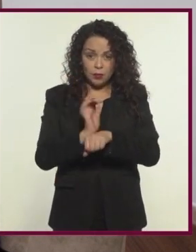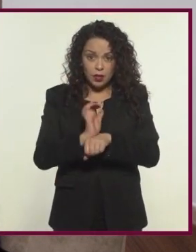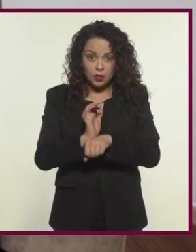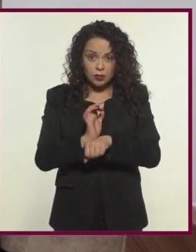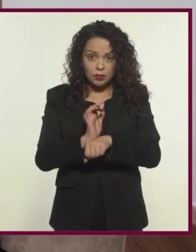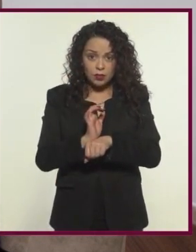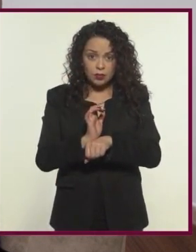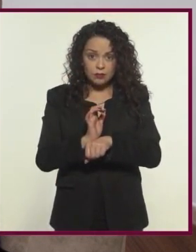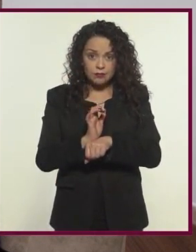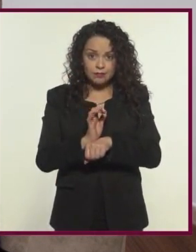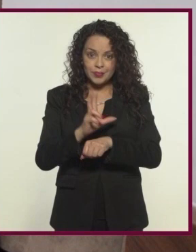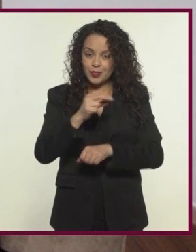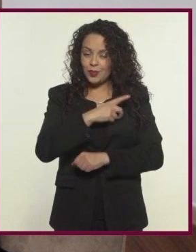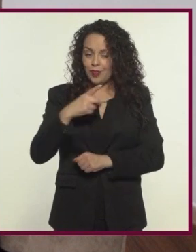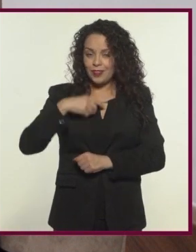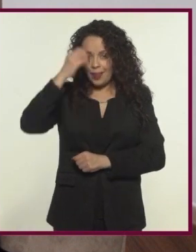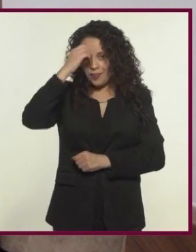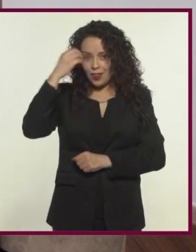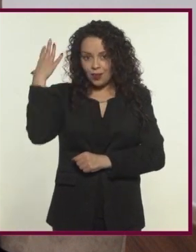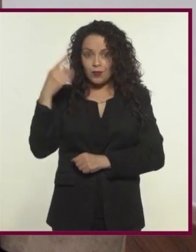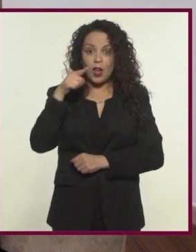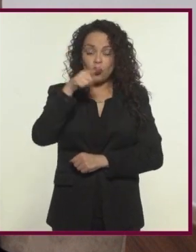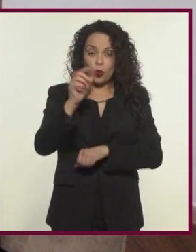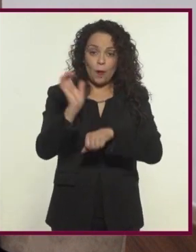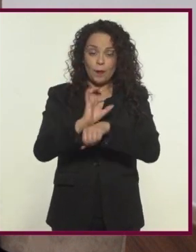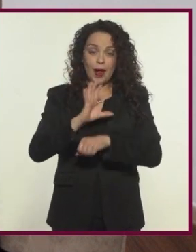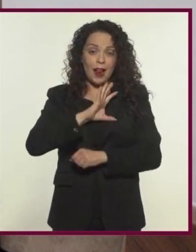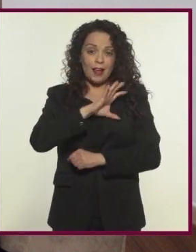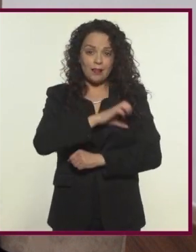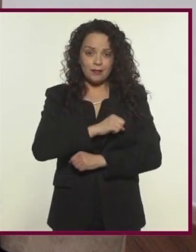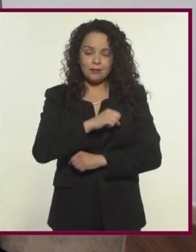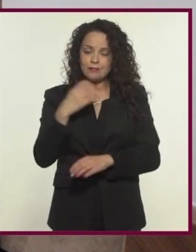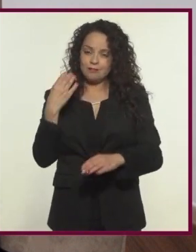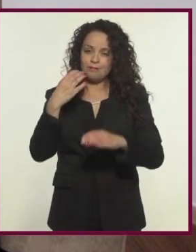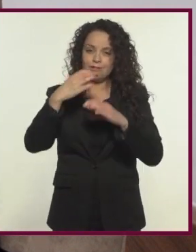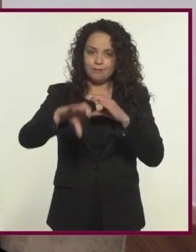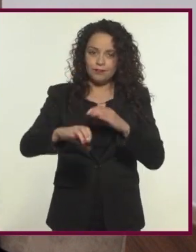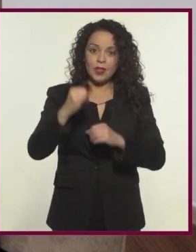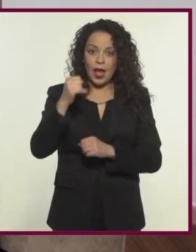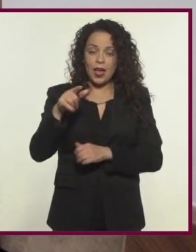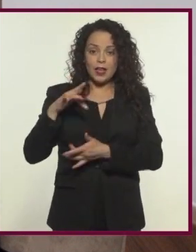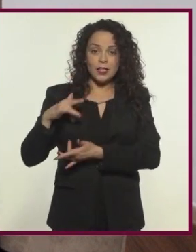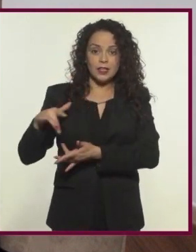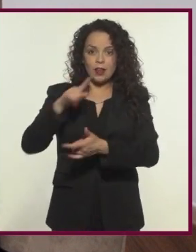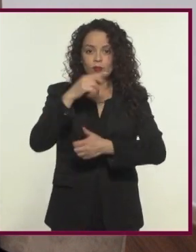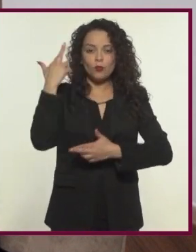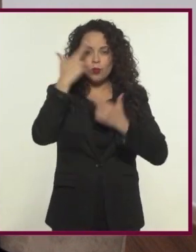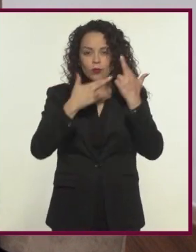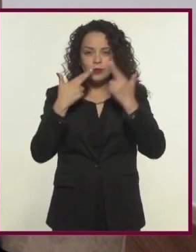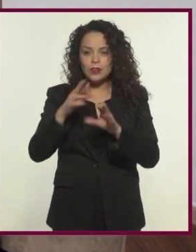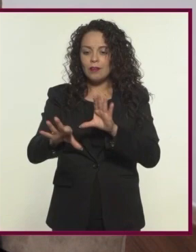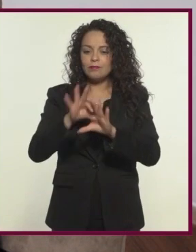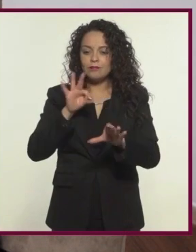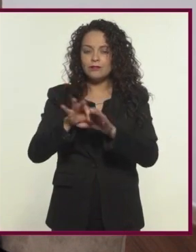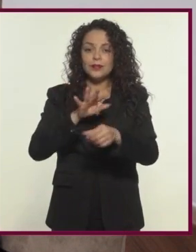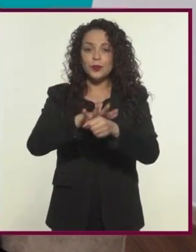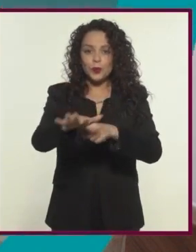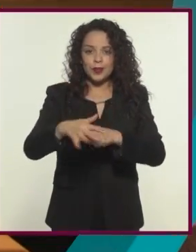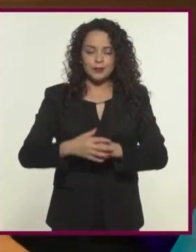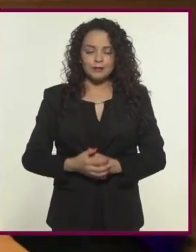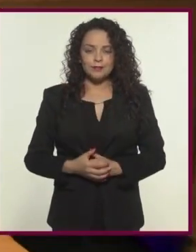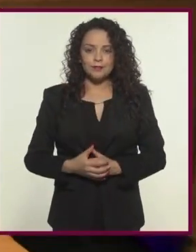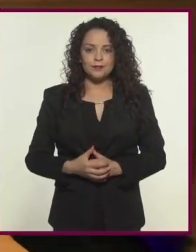película. No olviden dejarnos su película favorita y lo que analizaron en nuestras redes sociales.